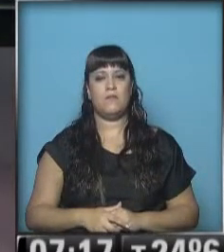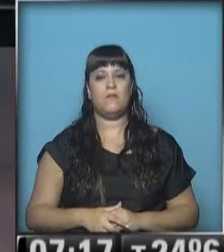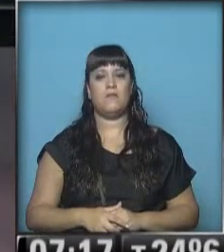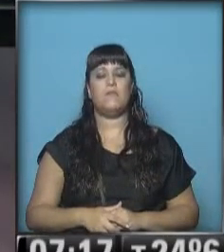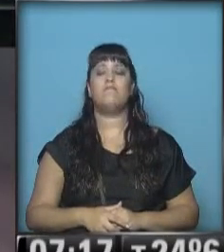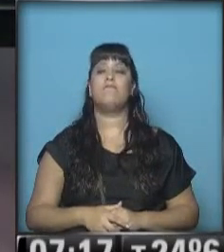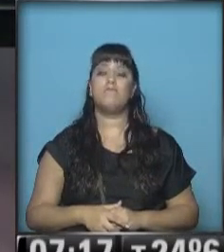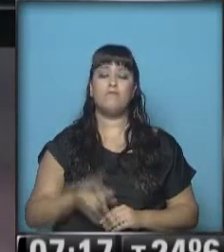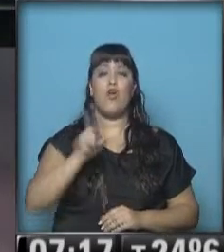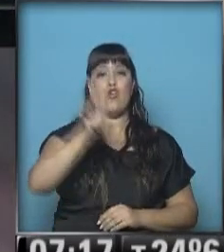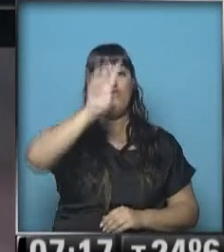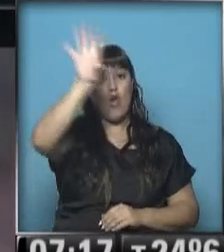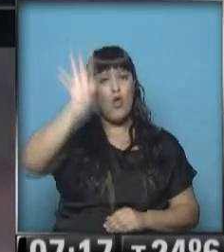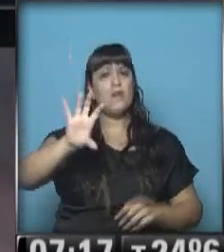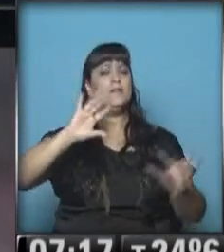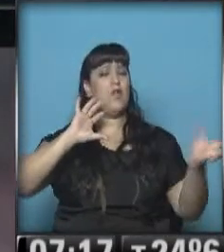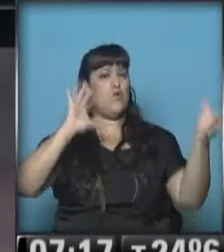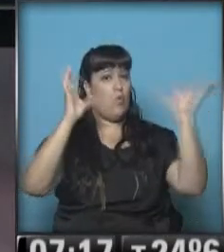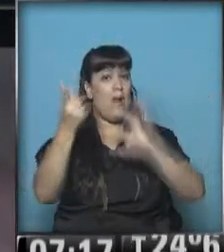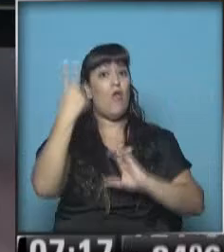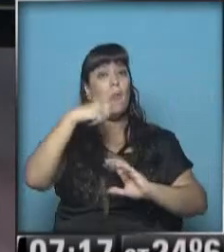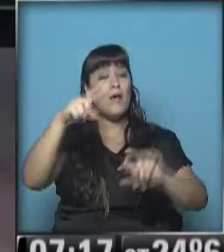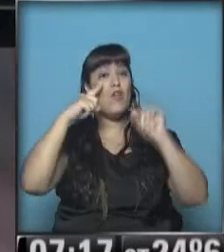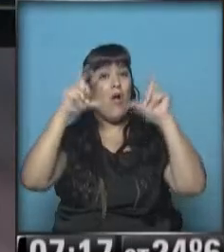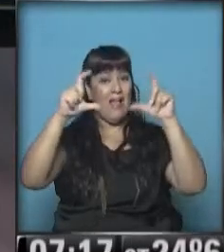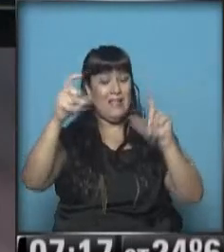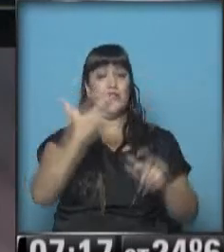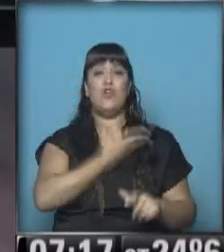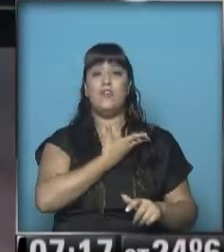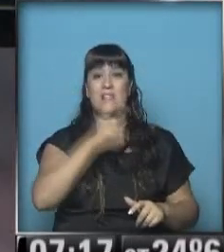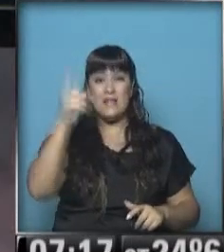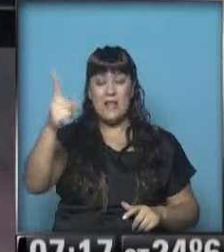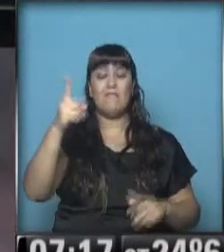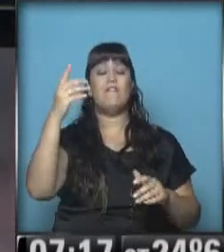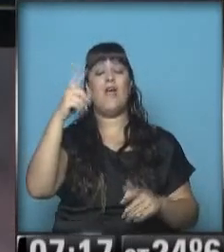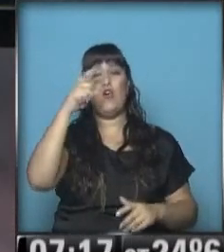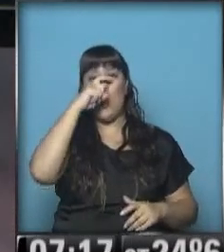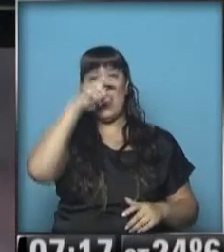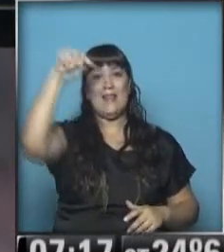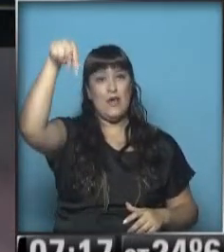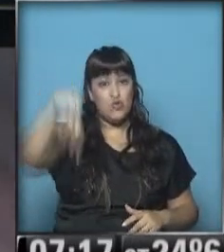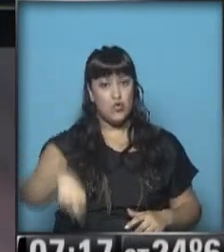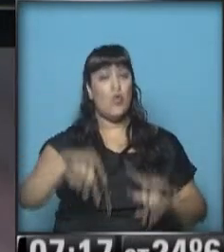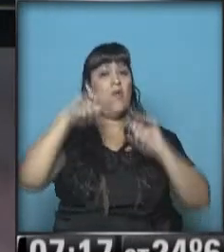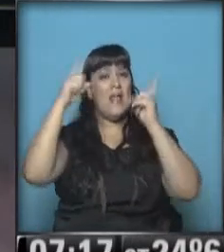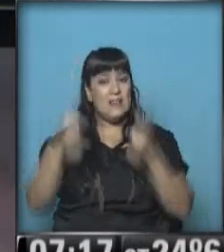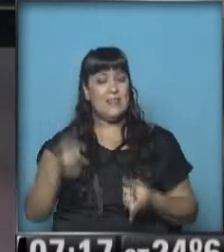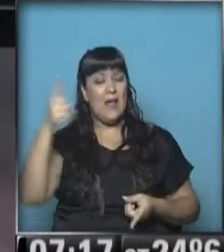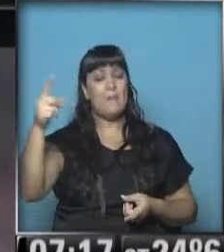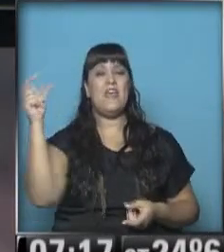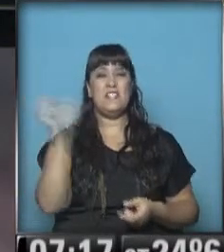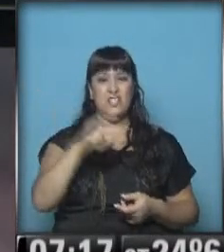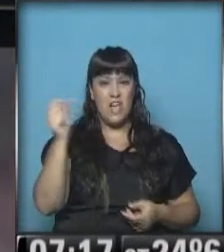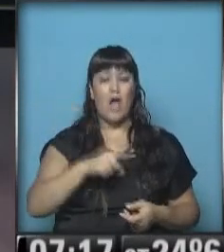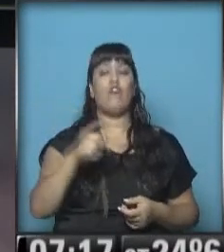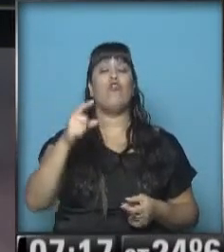cielo algo parcialmente nublado y atentos. En Santa Fe, sur de Corrientes, también en Chaco y en